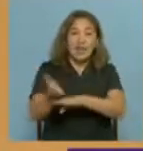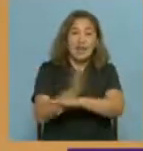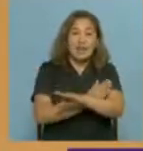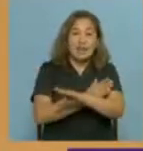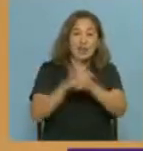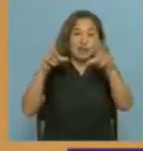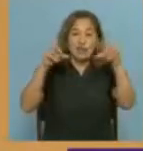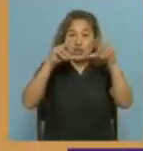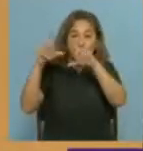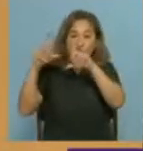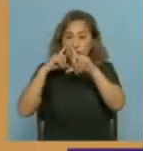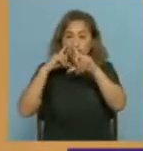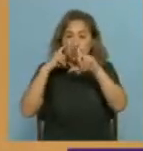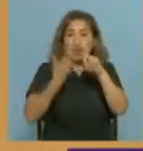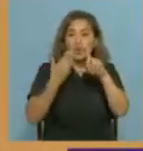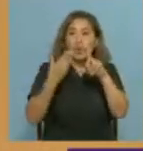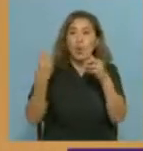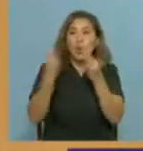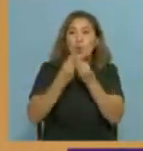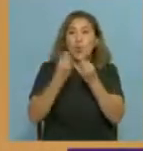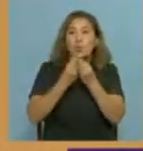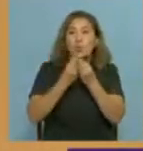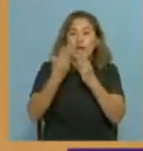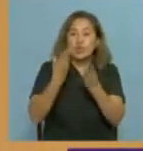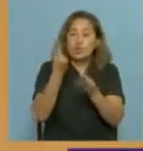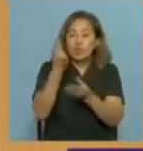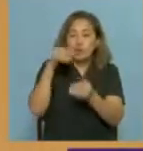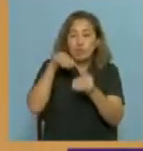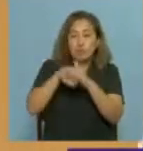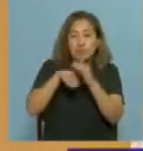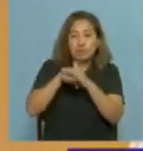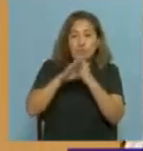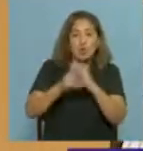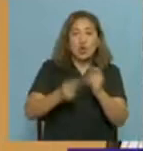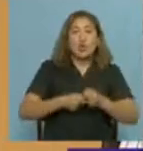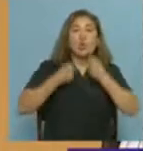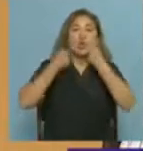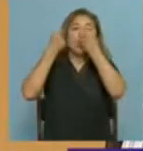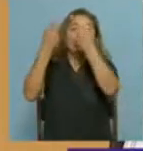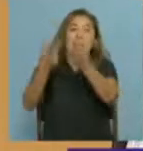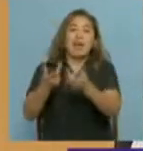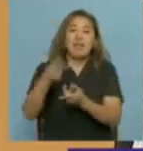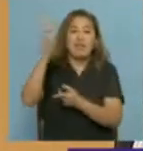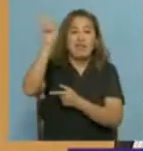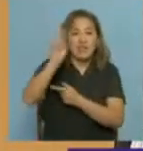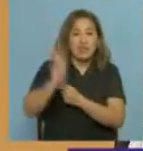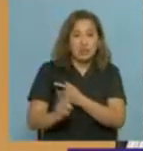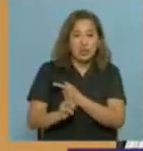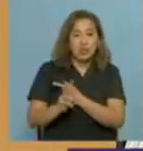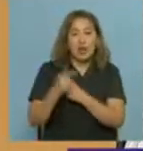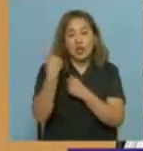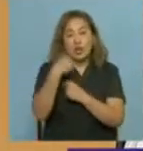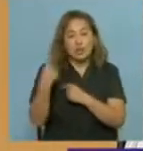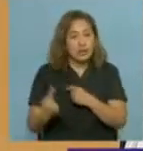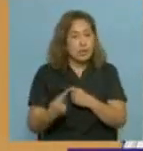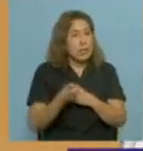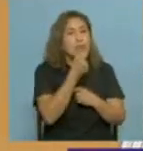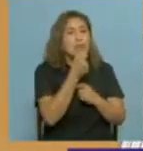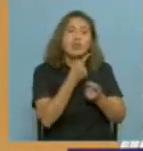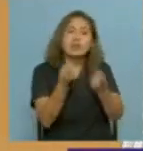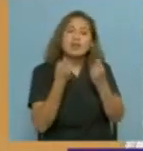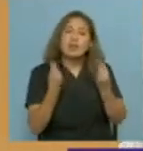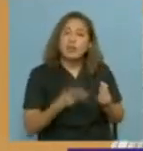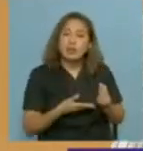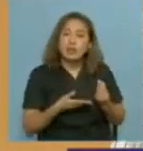imágenes que están siendo centros de acopio para enviar ayuda aumentaría venezuela de algunos productos que se están recopilando qué productos por